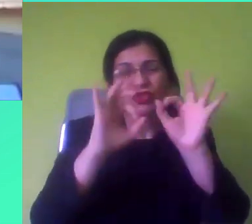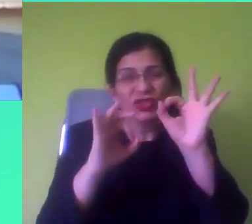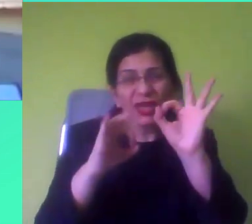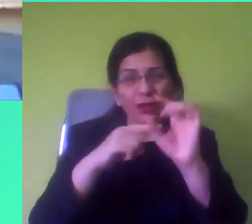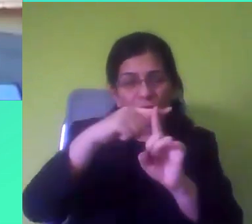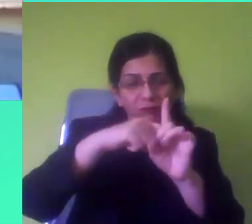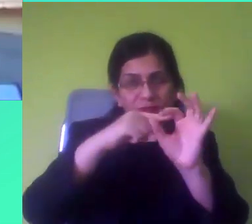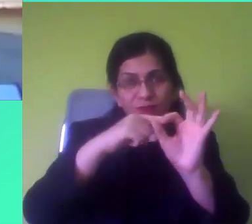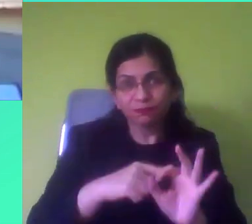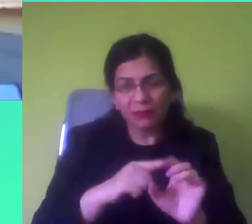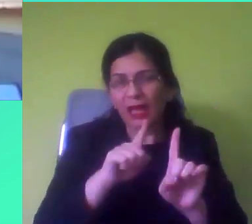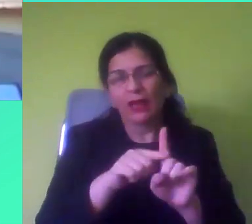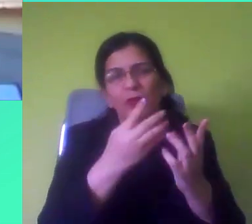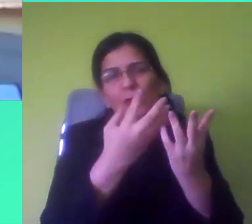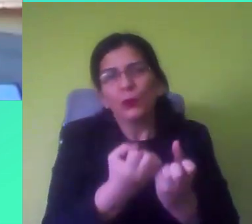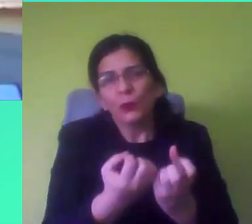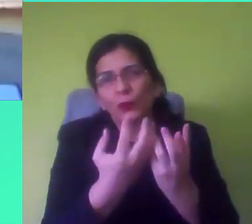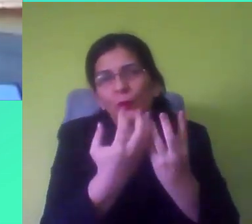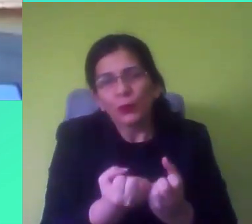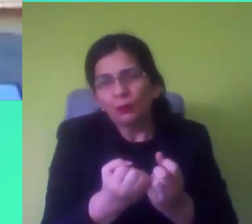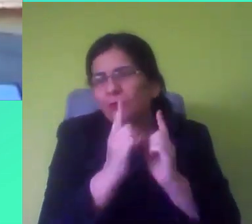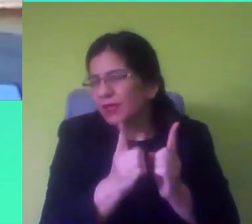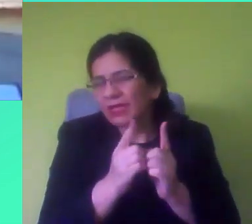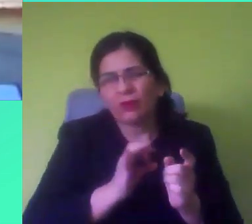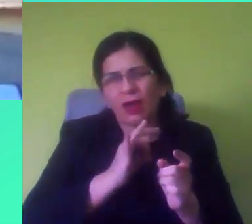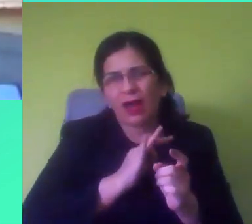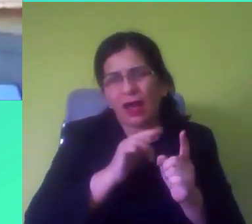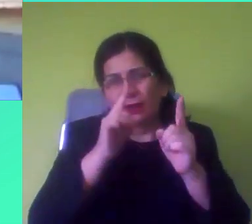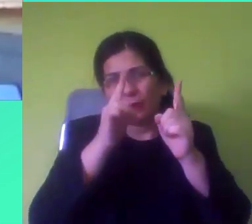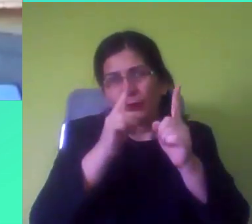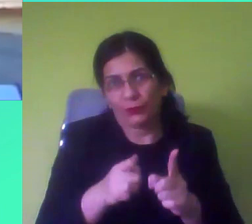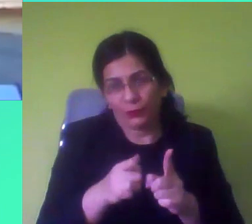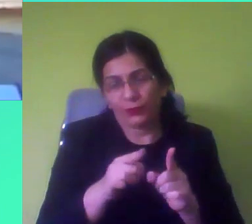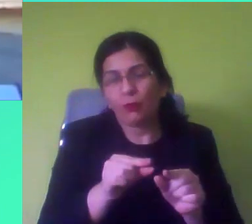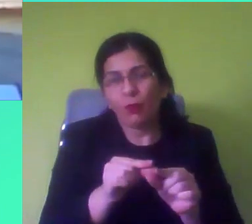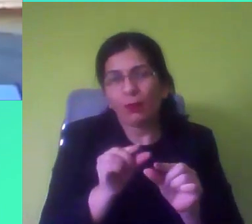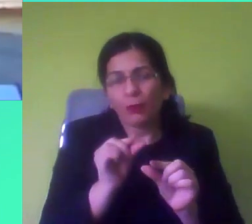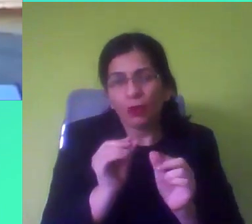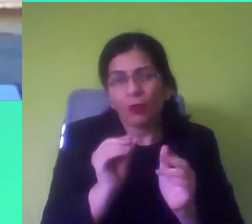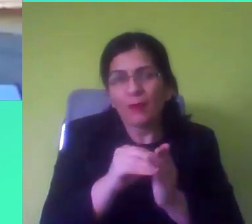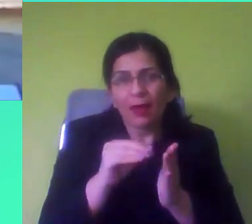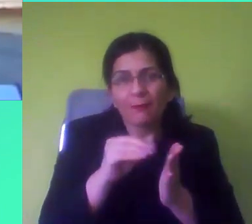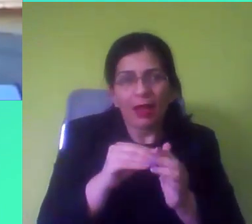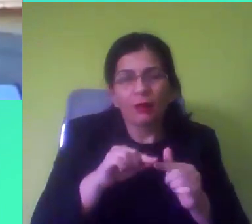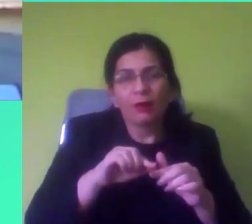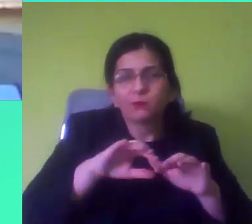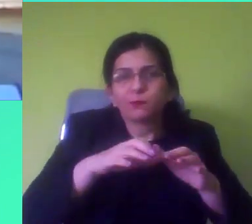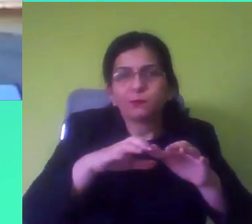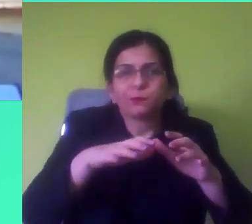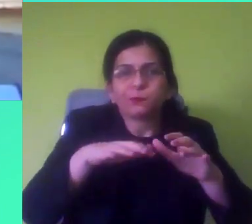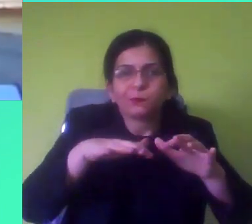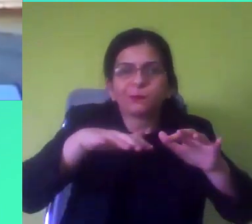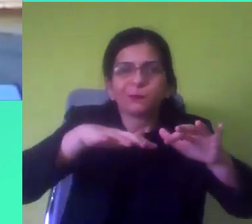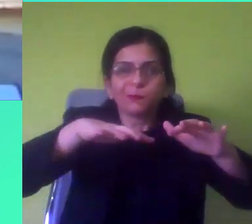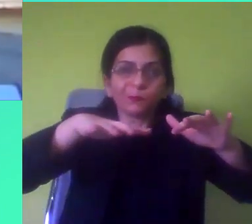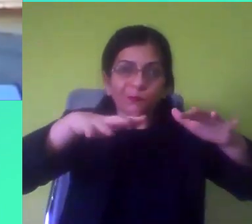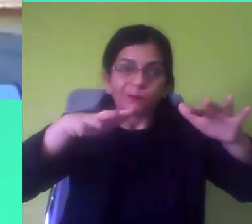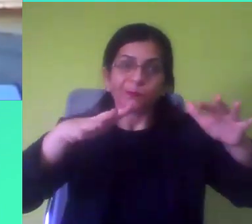donde se empieza a acumular este hielo. Y este hielo le sucede lo mismo que le sucede al hielo de un glaciar. Se empieza a deformar, y al